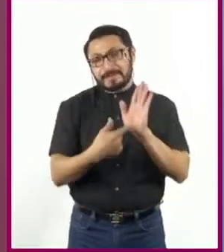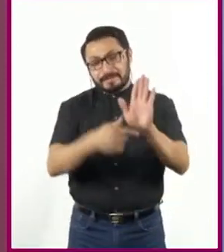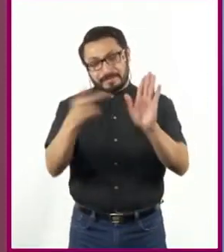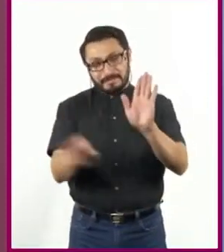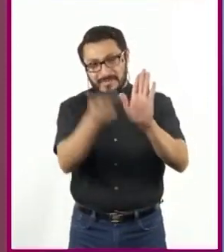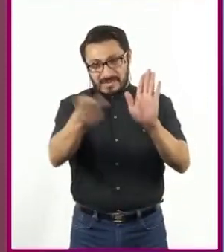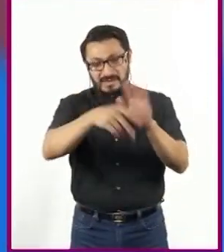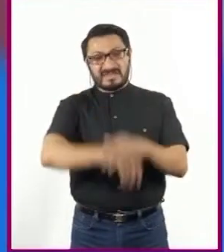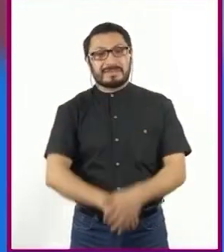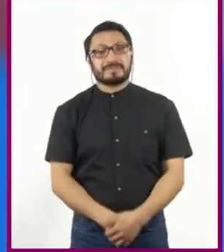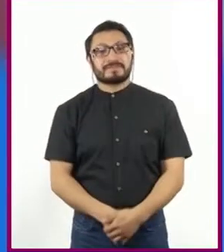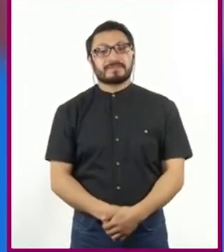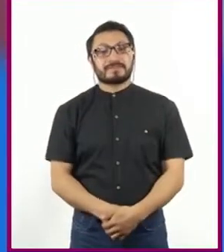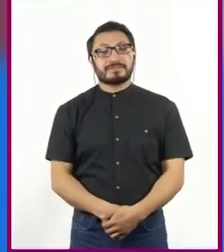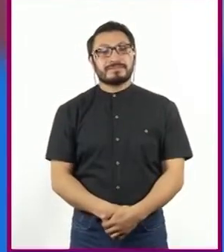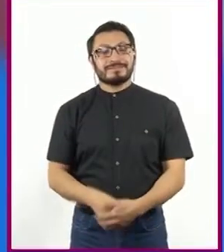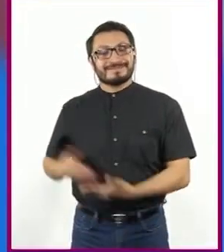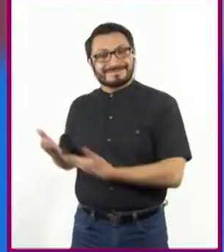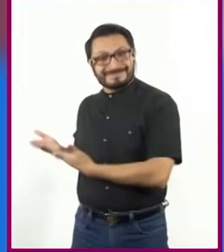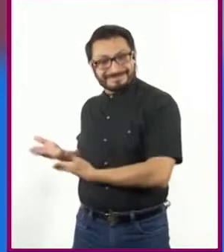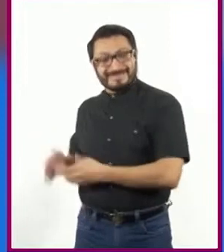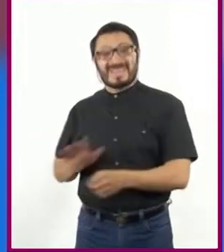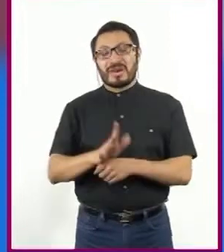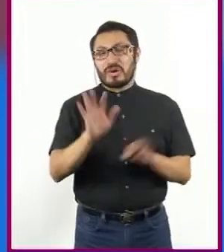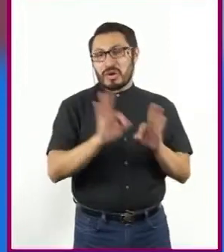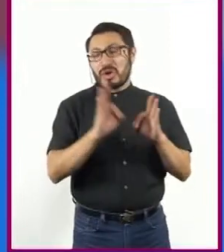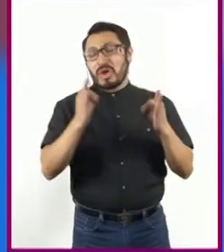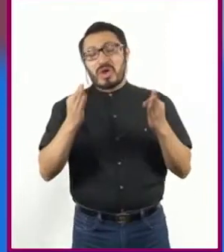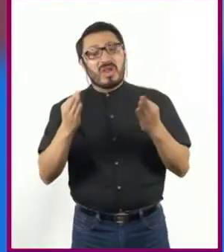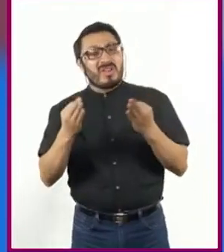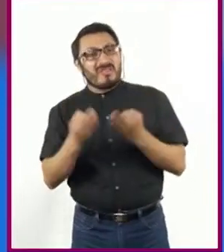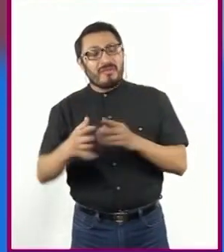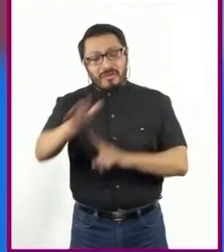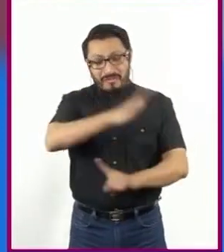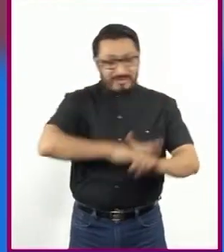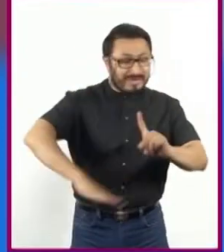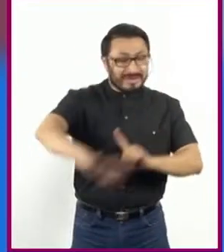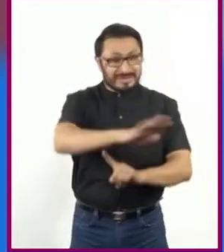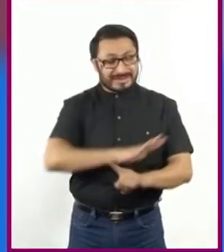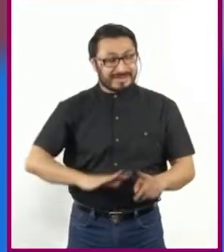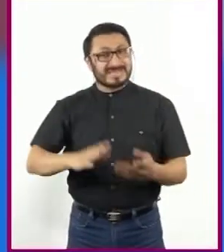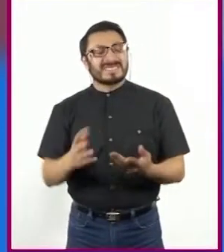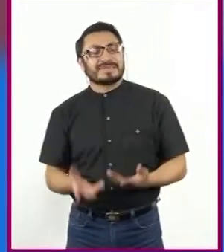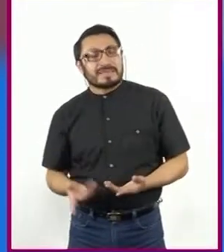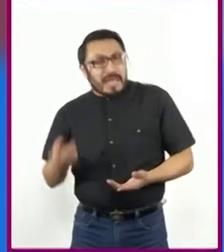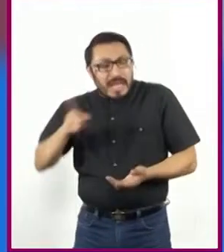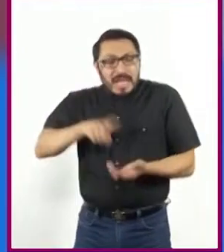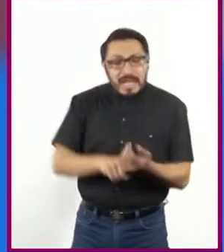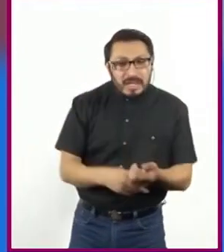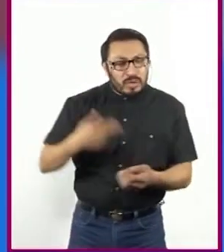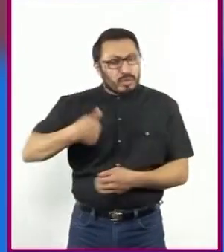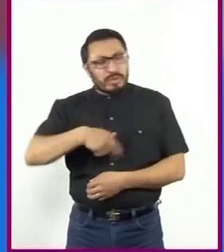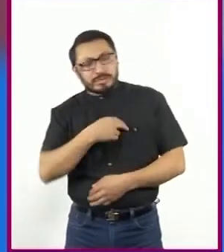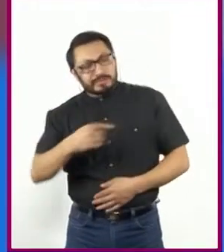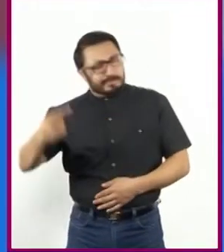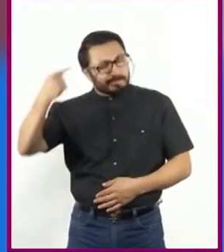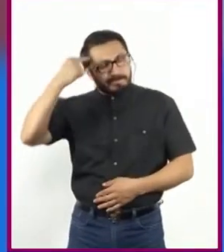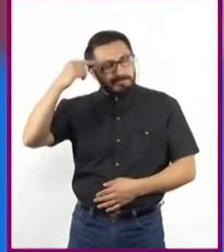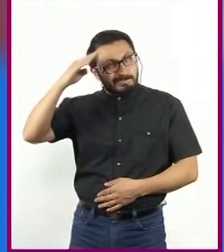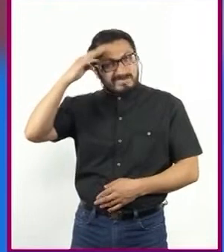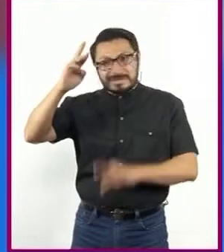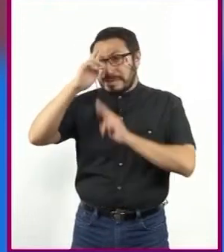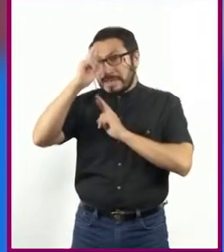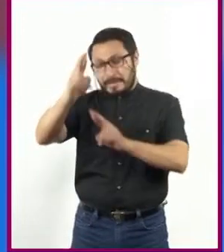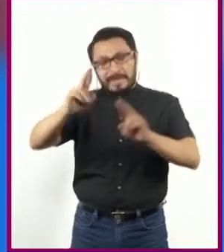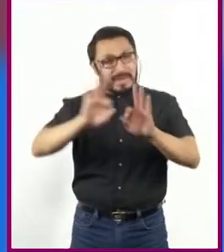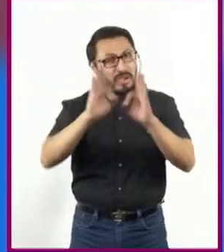pregunta. ¿De qué forma el ambiente en donde nos desarrollamos influye en nuestra forma de ver y respetar la vida de